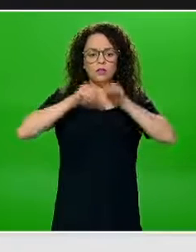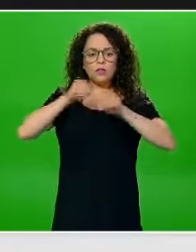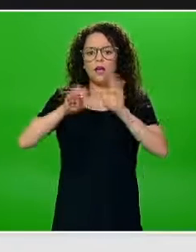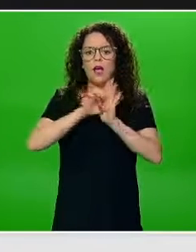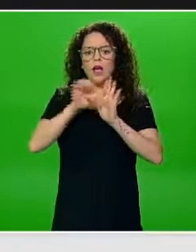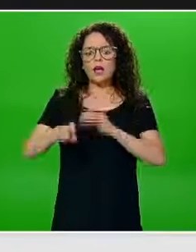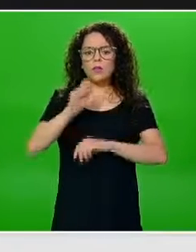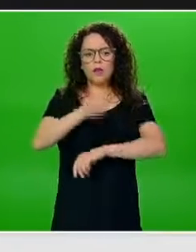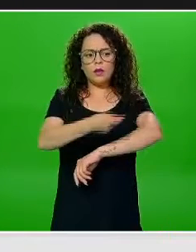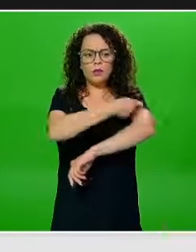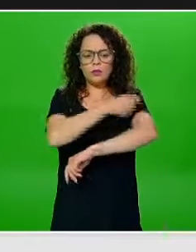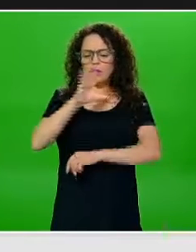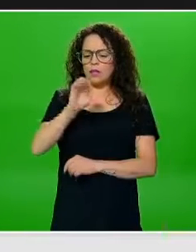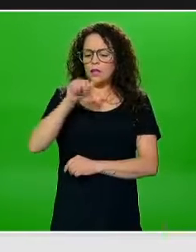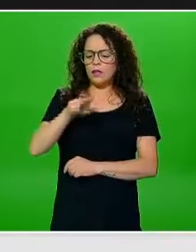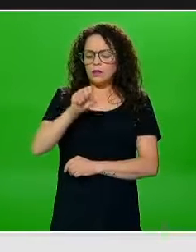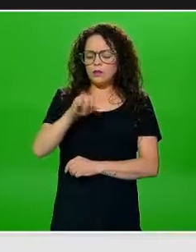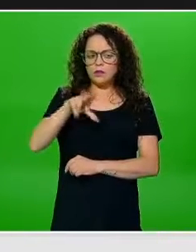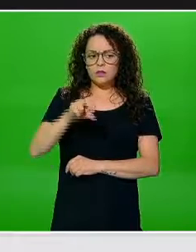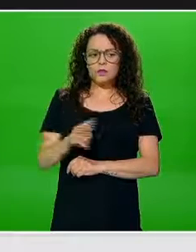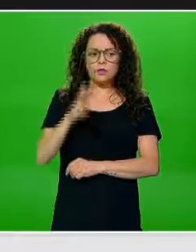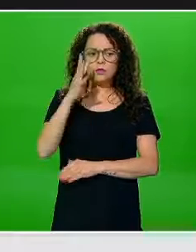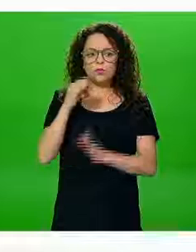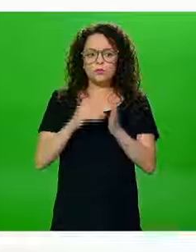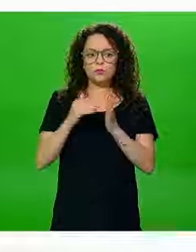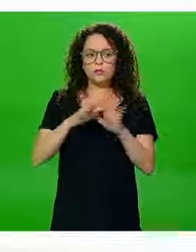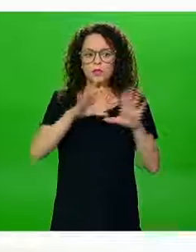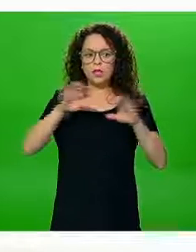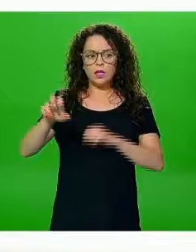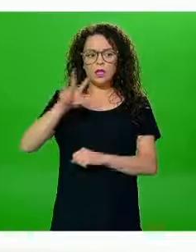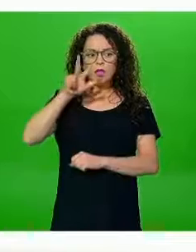CanSino, en donde ahora son